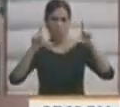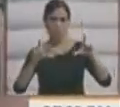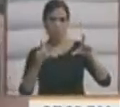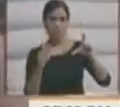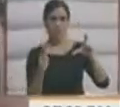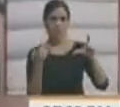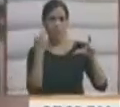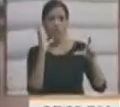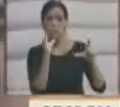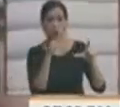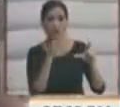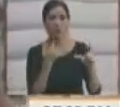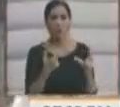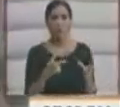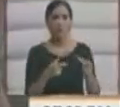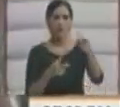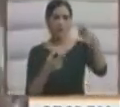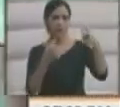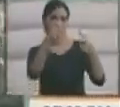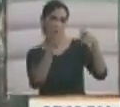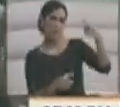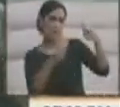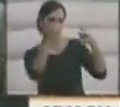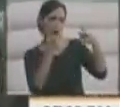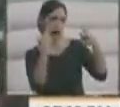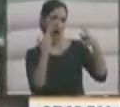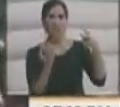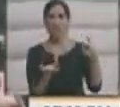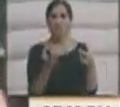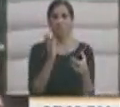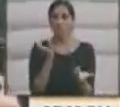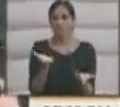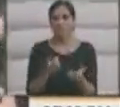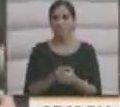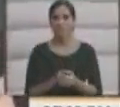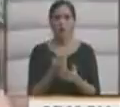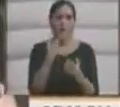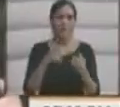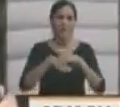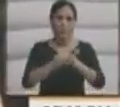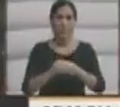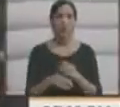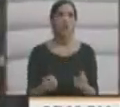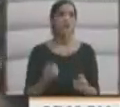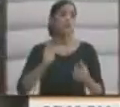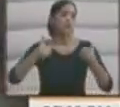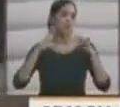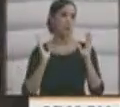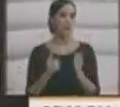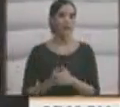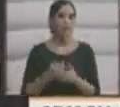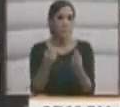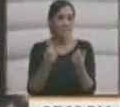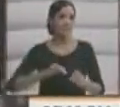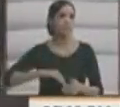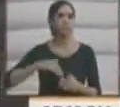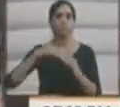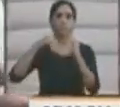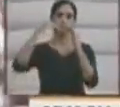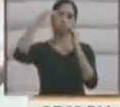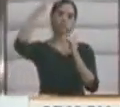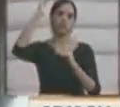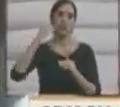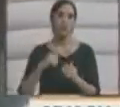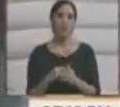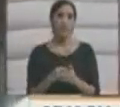que ir a la máquina y verificar el precio en la máquina. ¿Qué me dices tú de esa zapatería? No, esta zapatería, los precios están demasiado elevados. ¿Cómo se